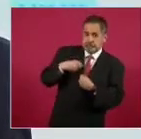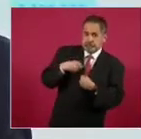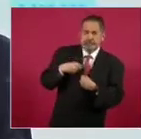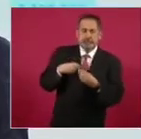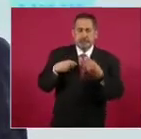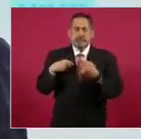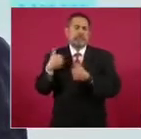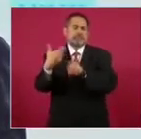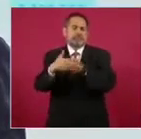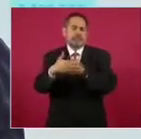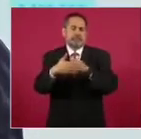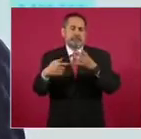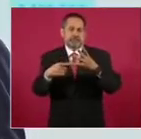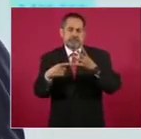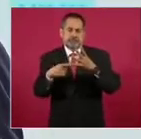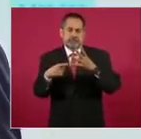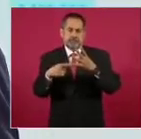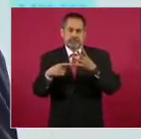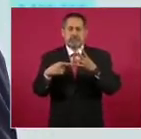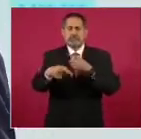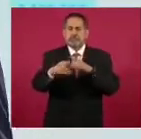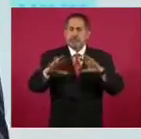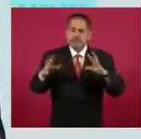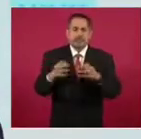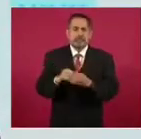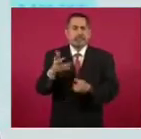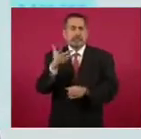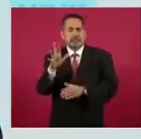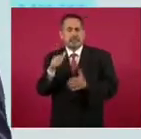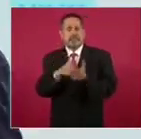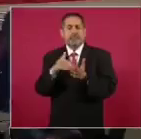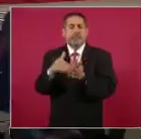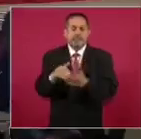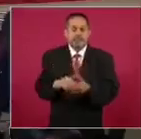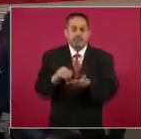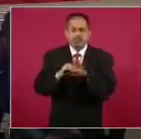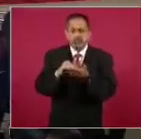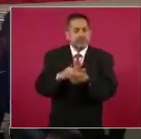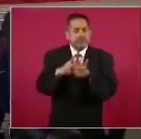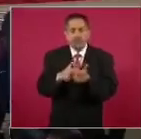el último embarque para completar los 10 millones. Seguimos avanzando en ello. Gracias.